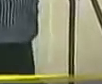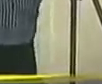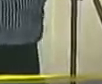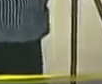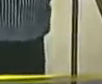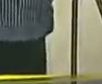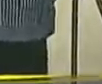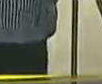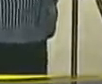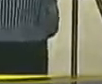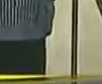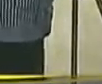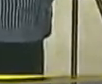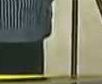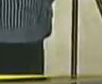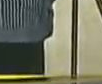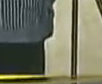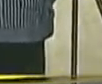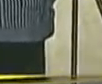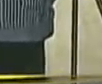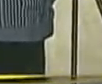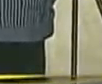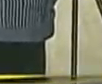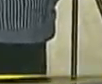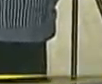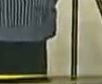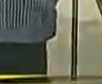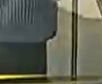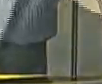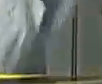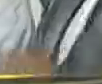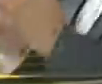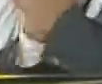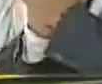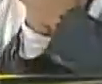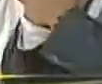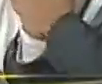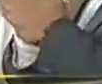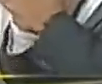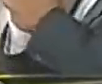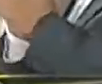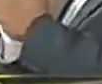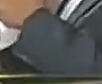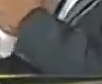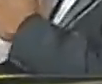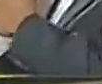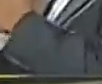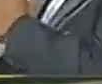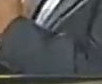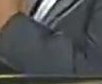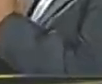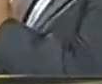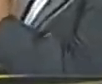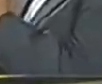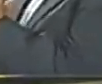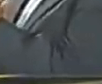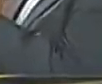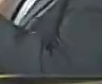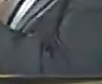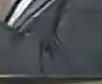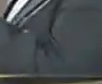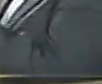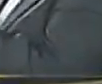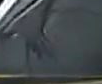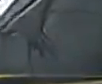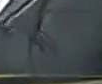orden económico se ha propuesto al doctor Jorge Rodríguez para continuar como presidente de la asamblea nacional para el periodo